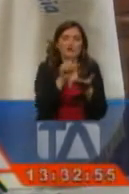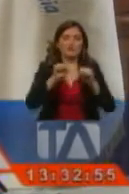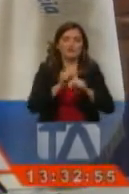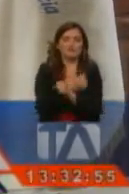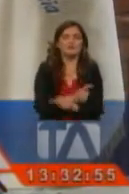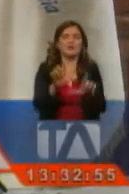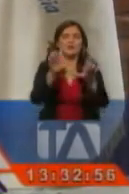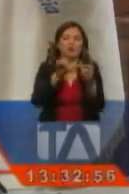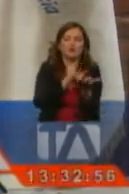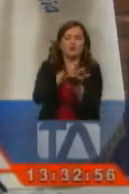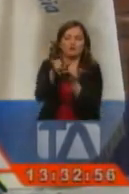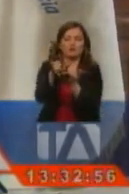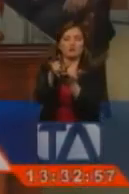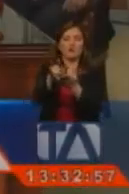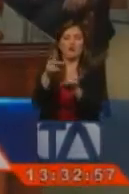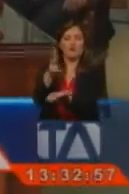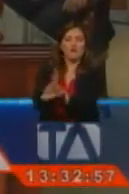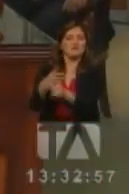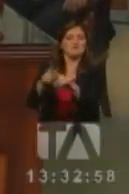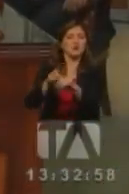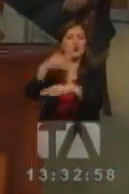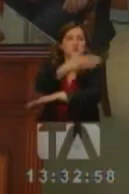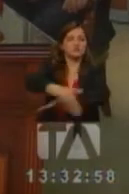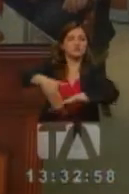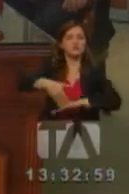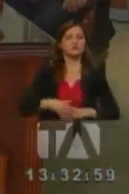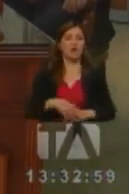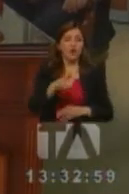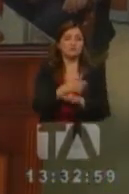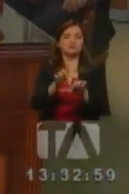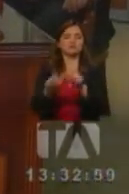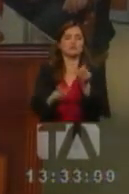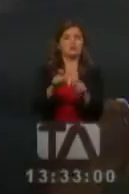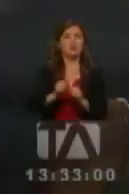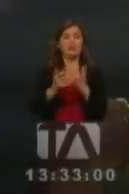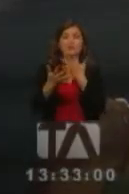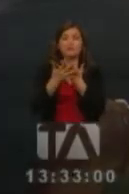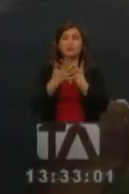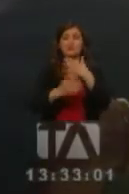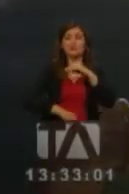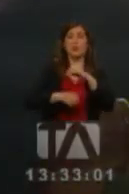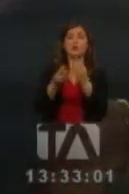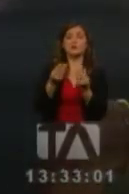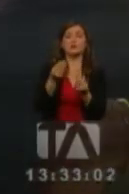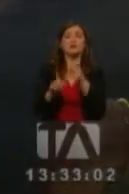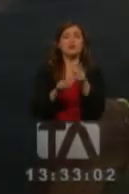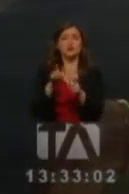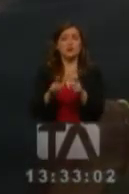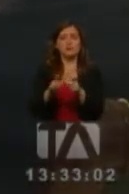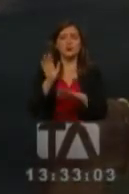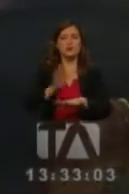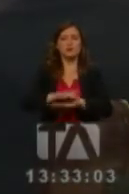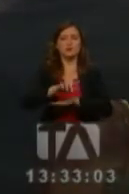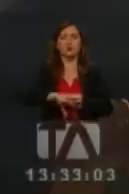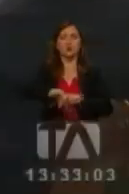puertos, aeropuertos y sitios de frontera. Y anota que las cárceles están sobrepobladas precisamente con personas